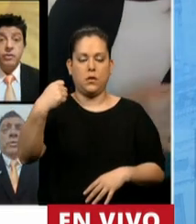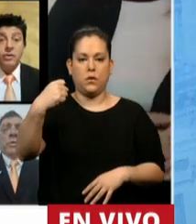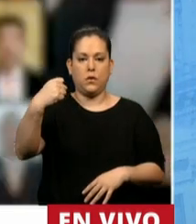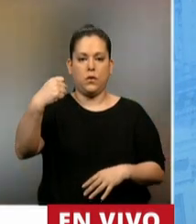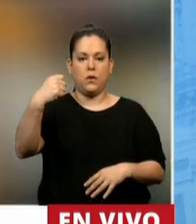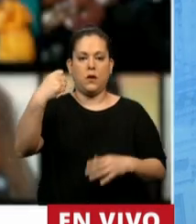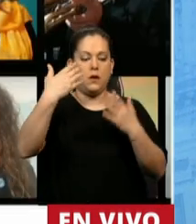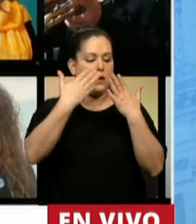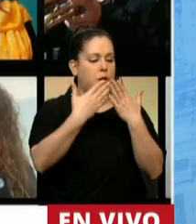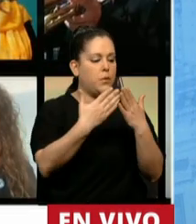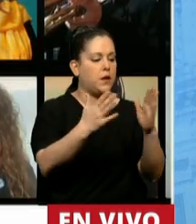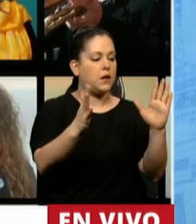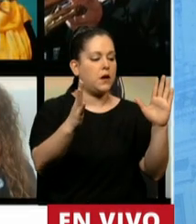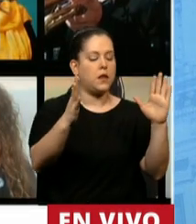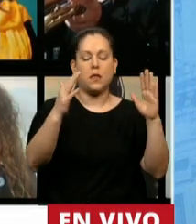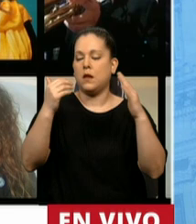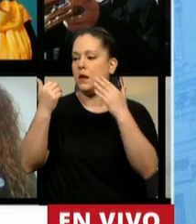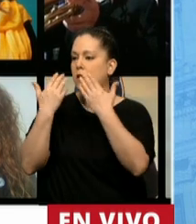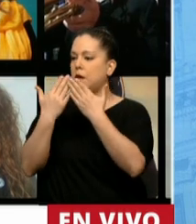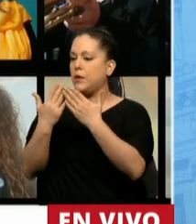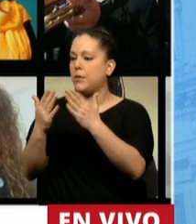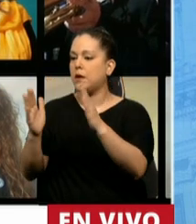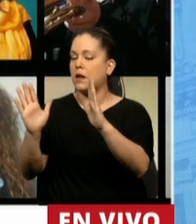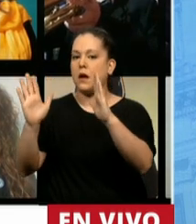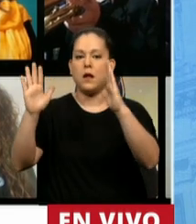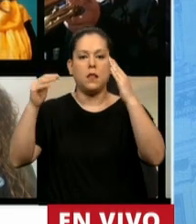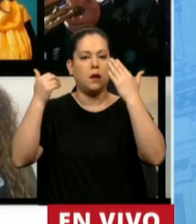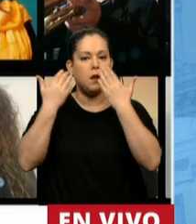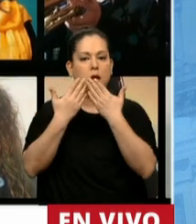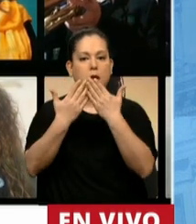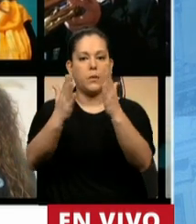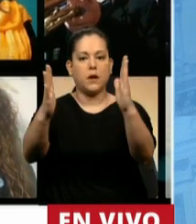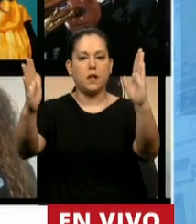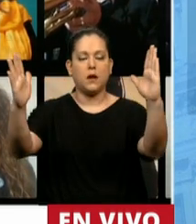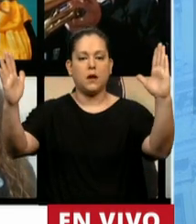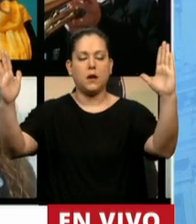sagrado Libertad Libertad